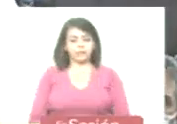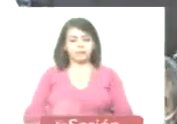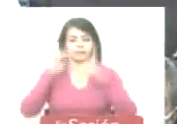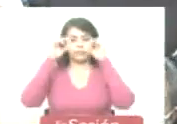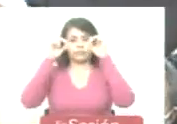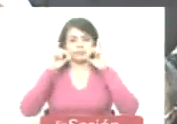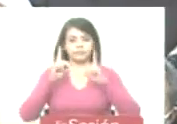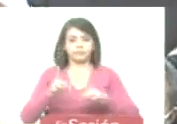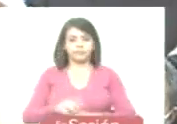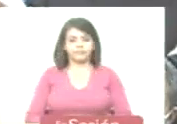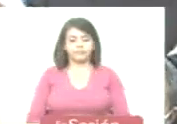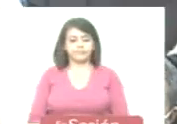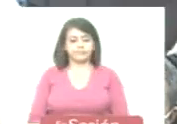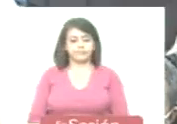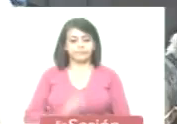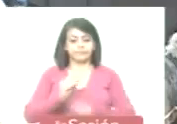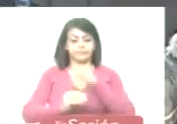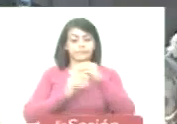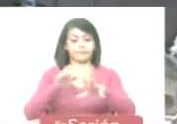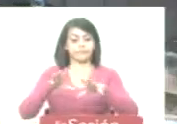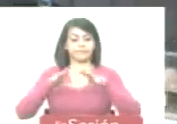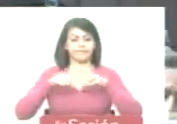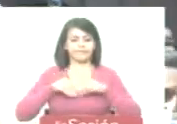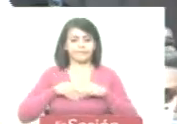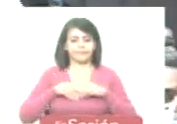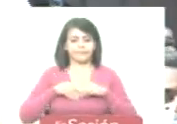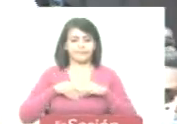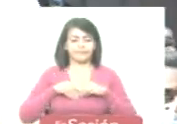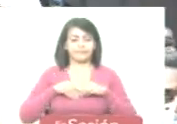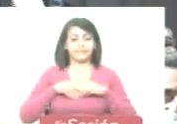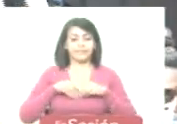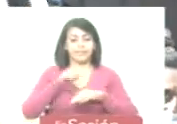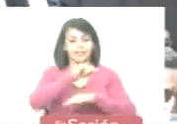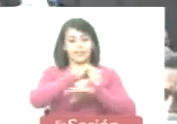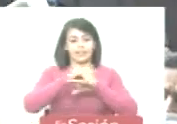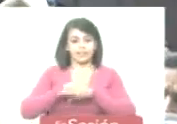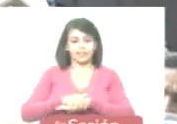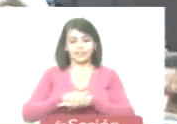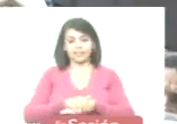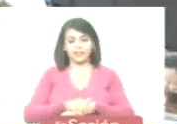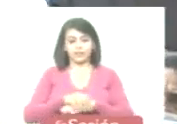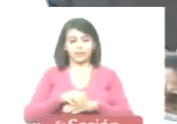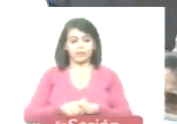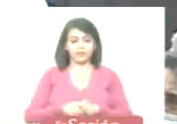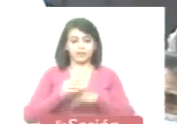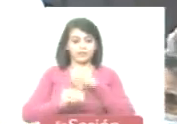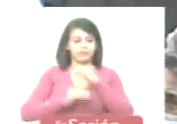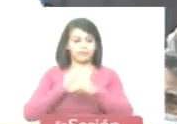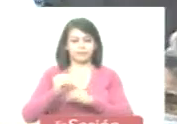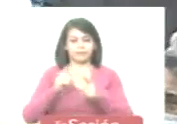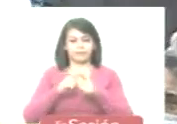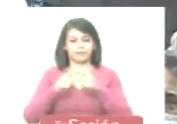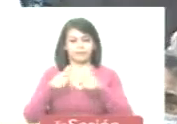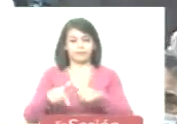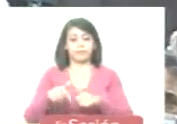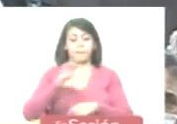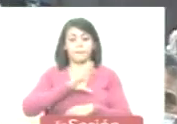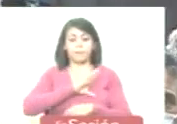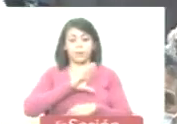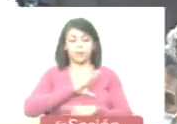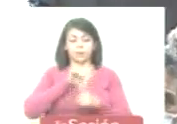decisión que se adoptó en Londres en relación al